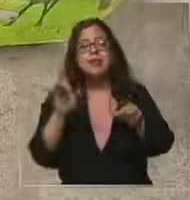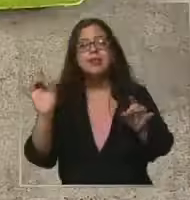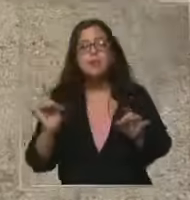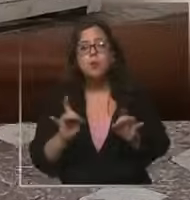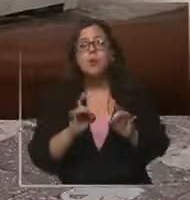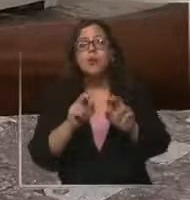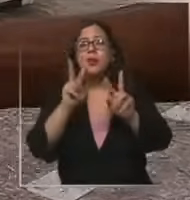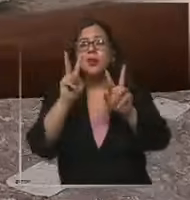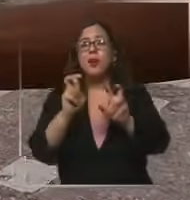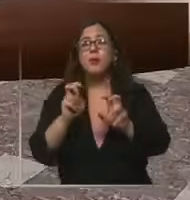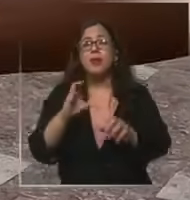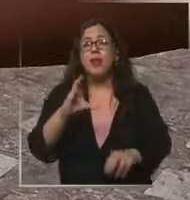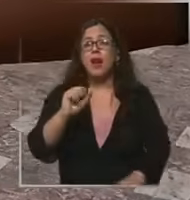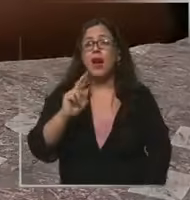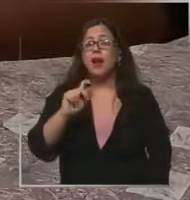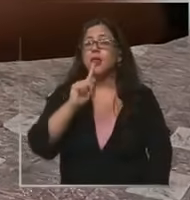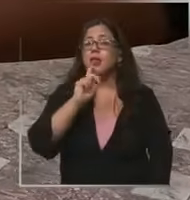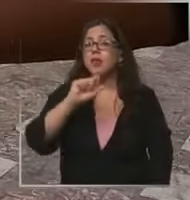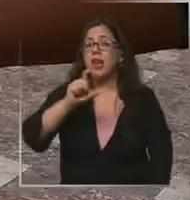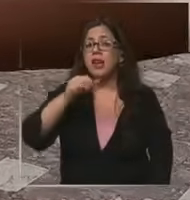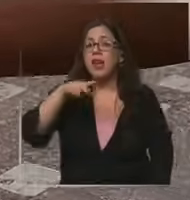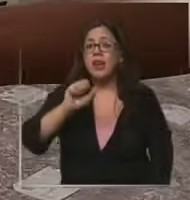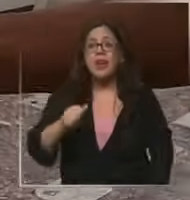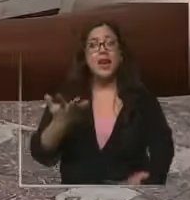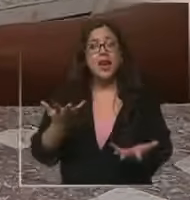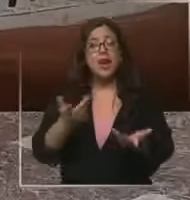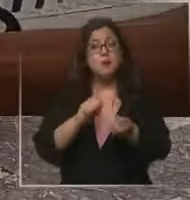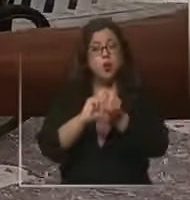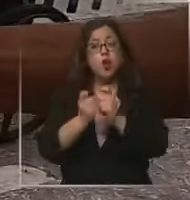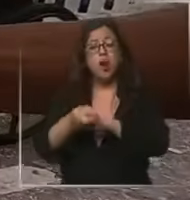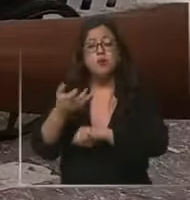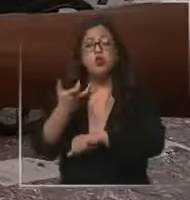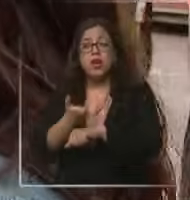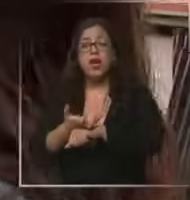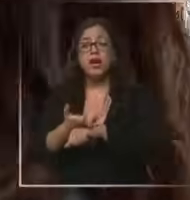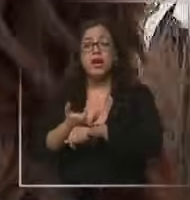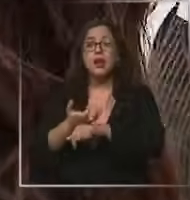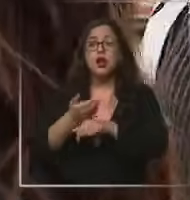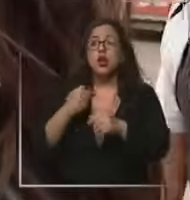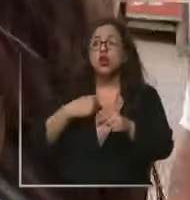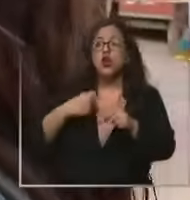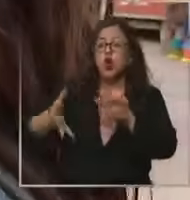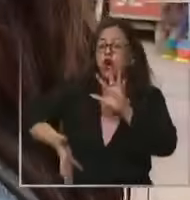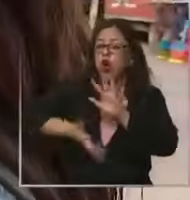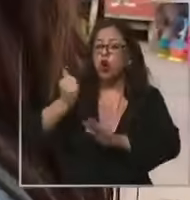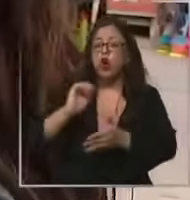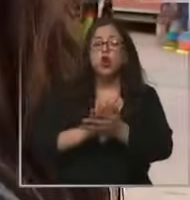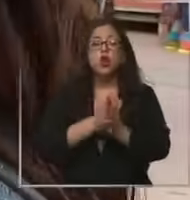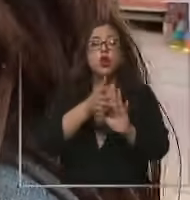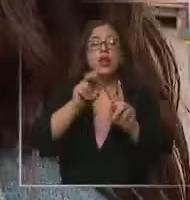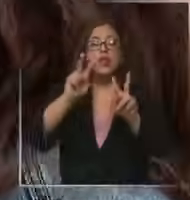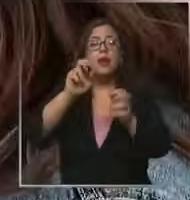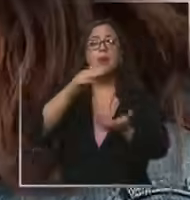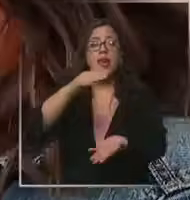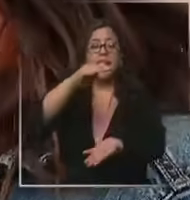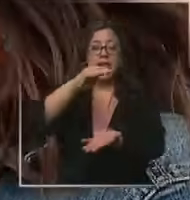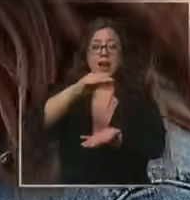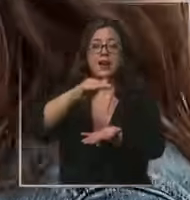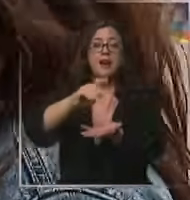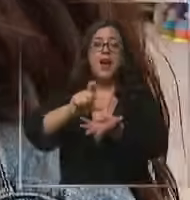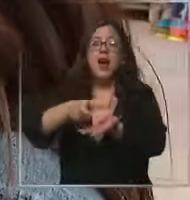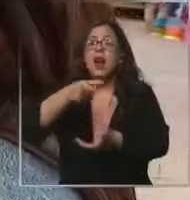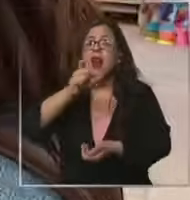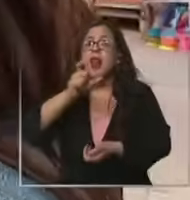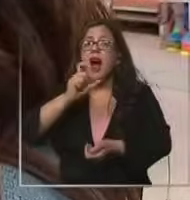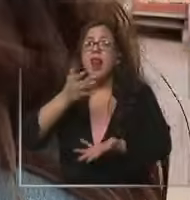se caracteriza Cartagena es por su versatilidad. Es reciclaje. Yo recojo todo lo que es lata botada en la calle y lo